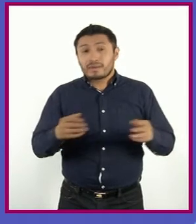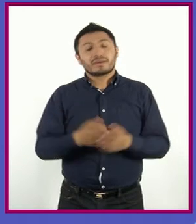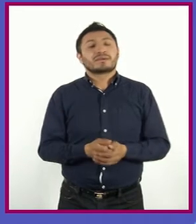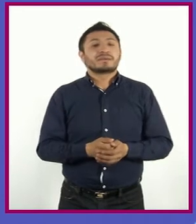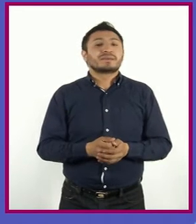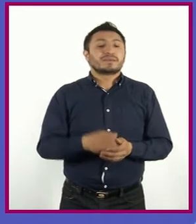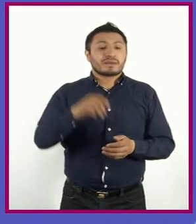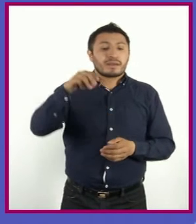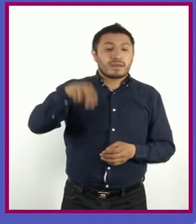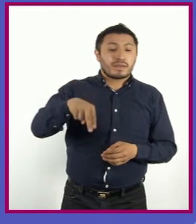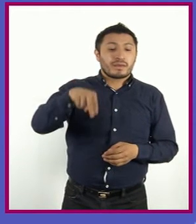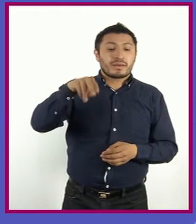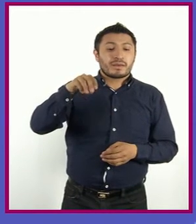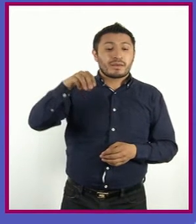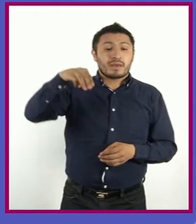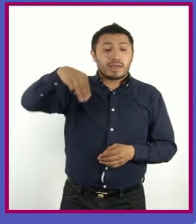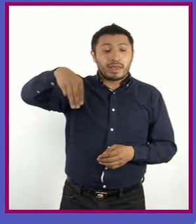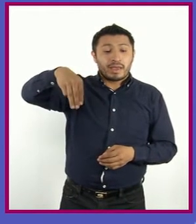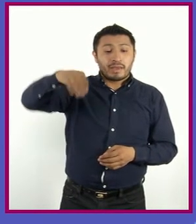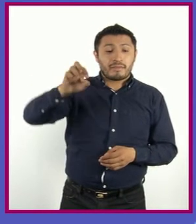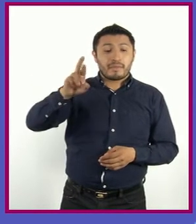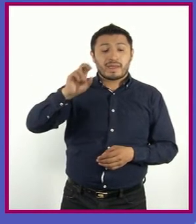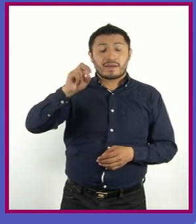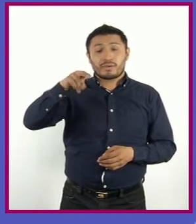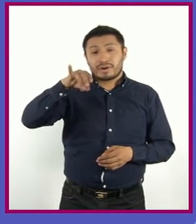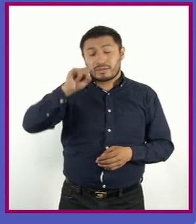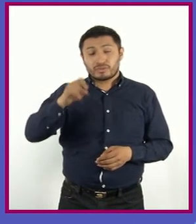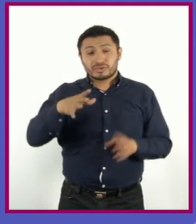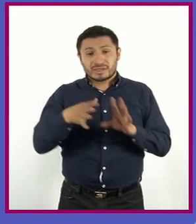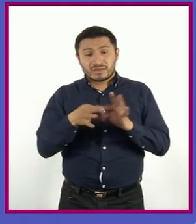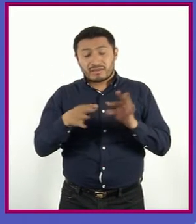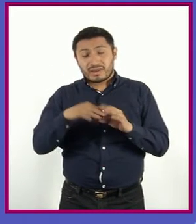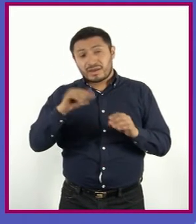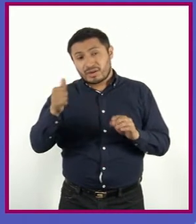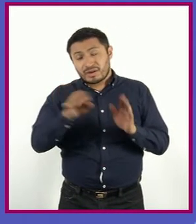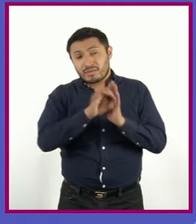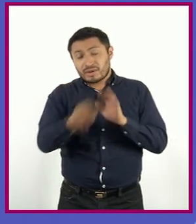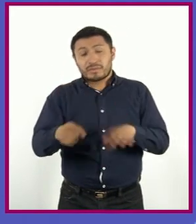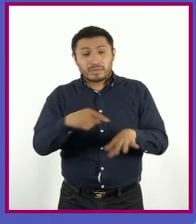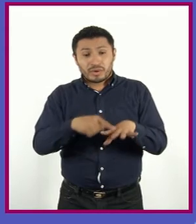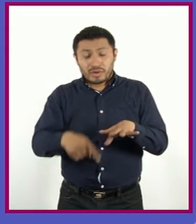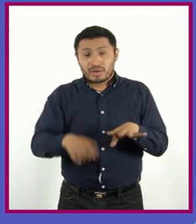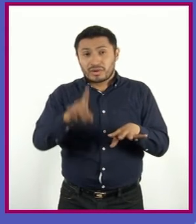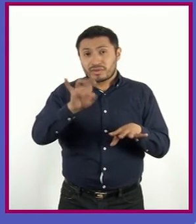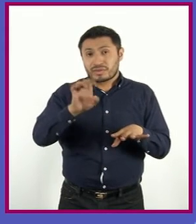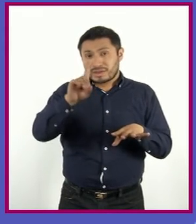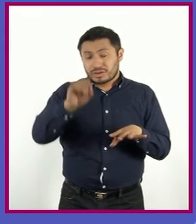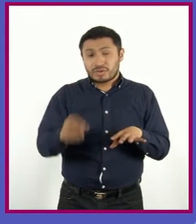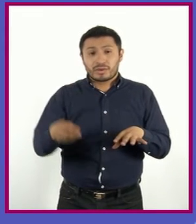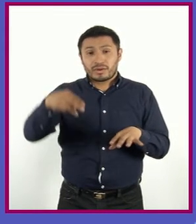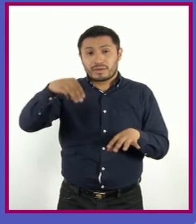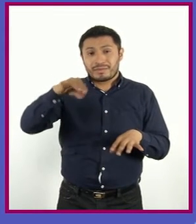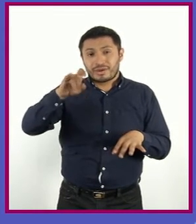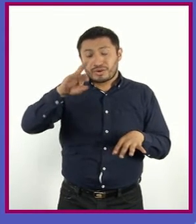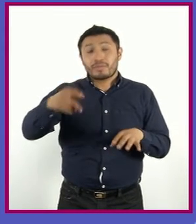Los merónimos, que expresan una parte de otra, dedo es un merónimo de